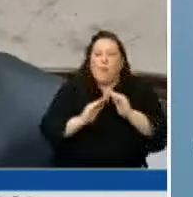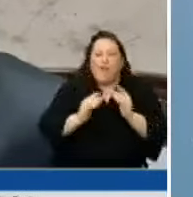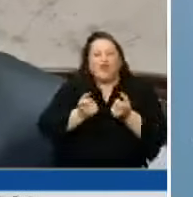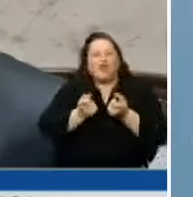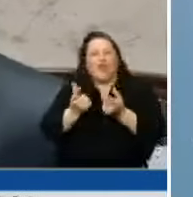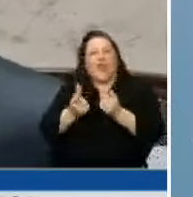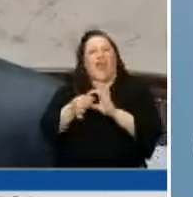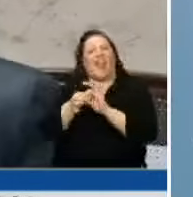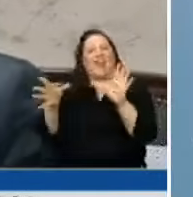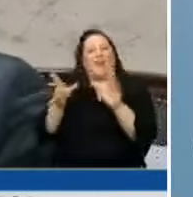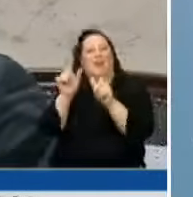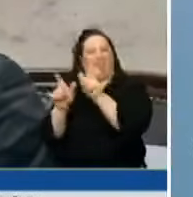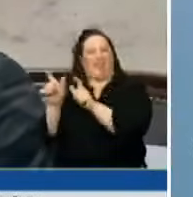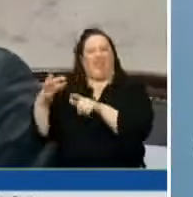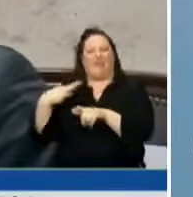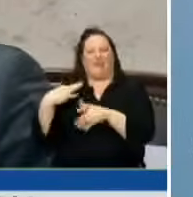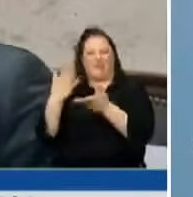libertad a los ciudadanos.